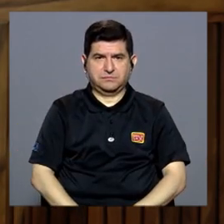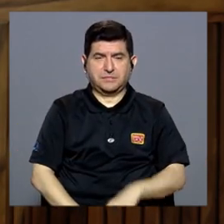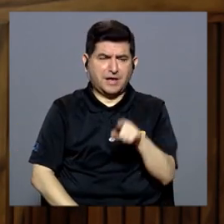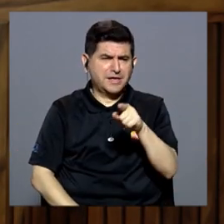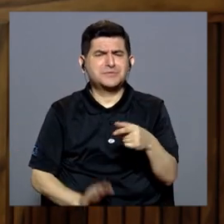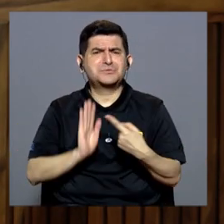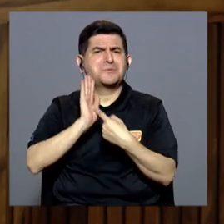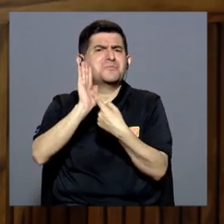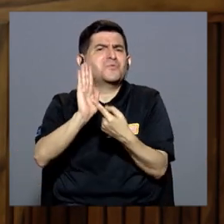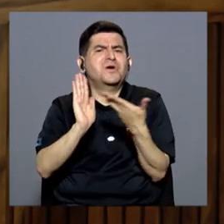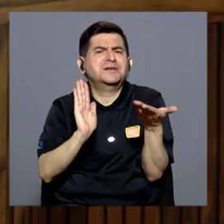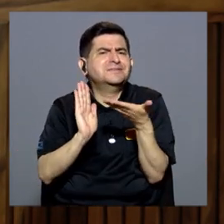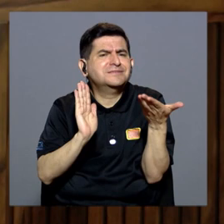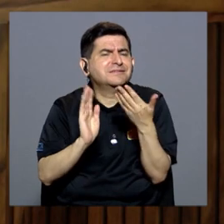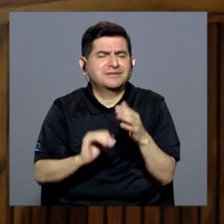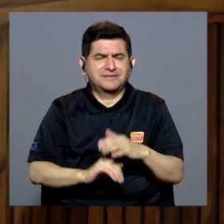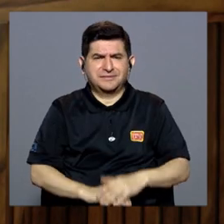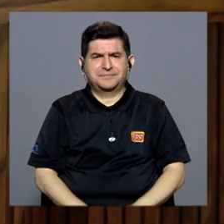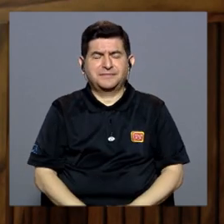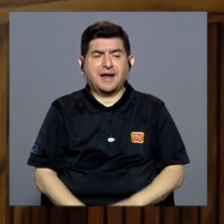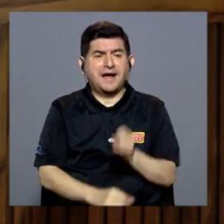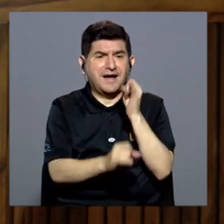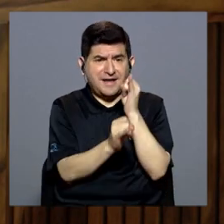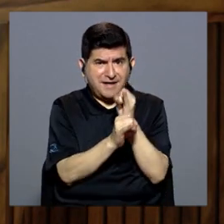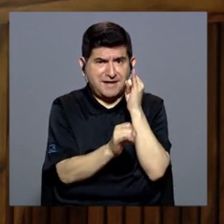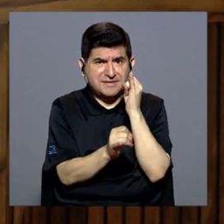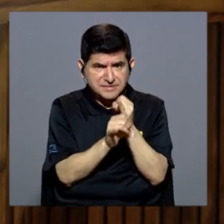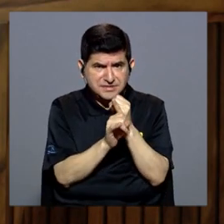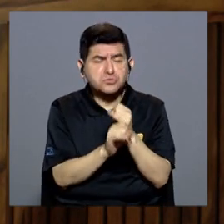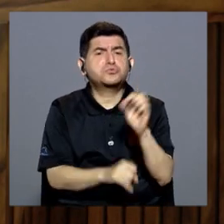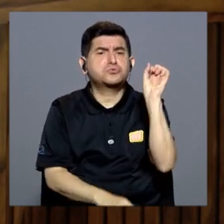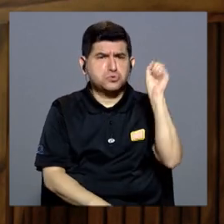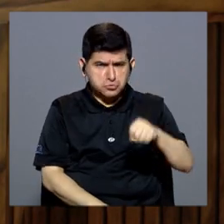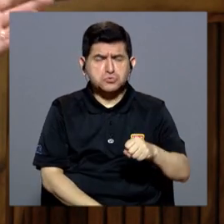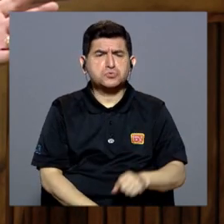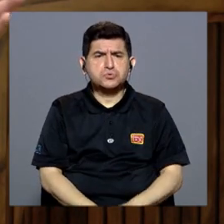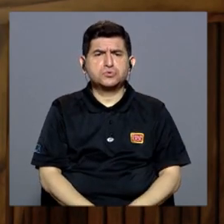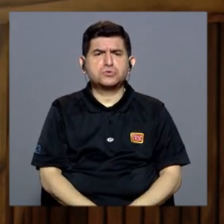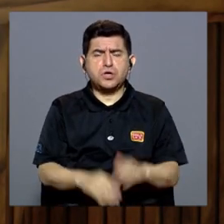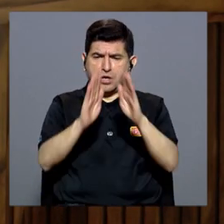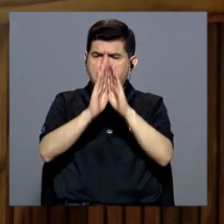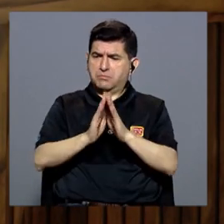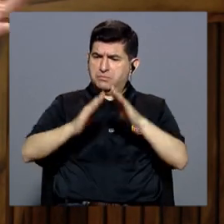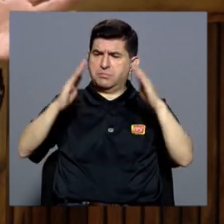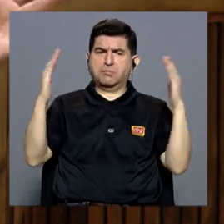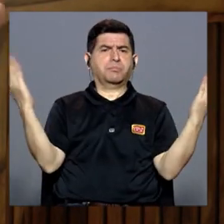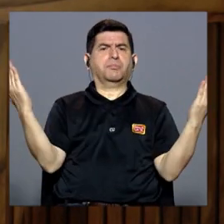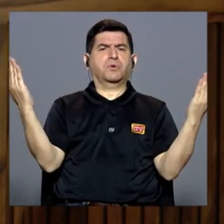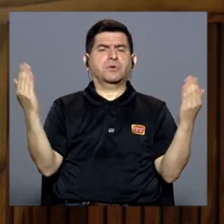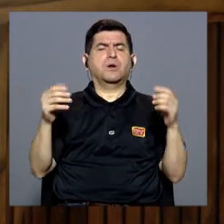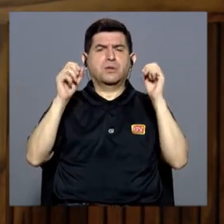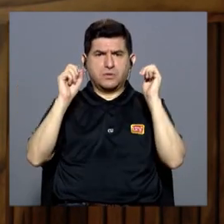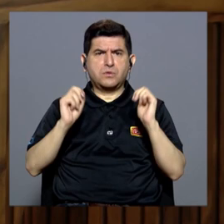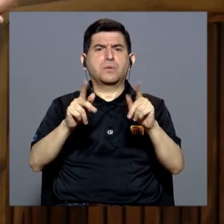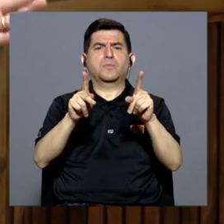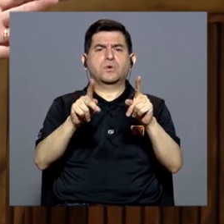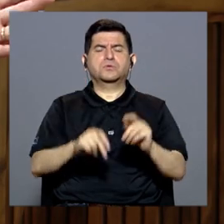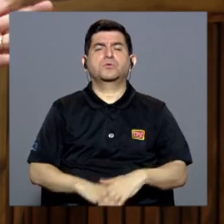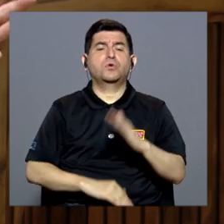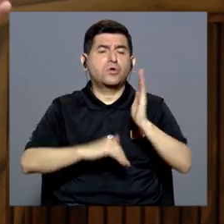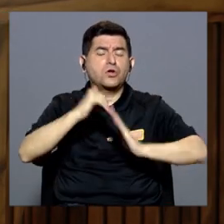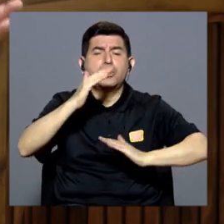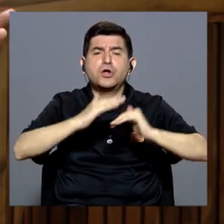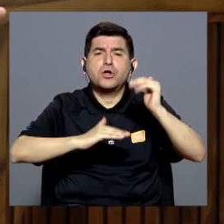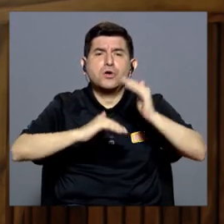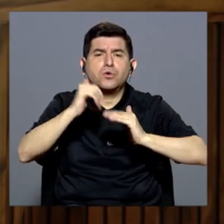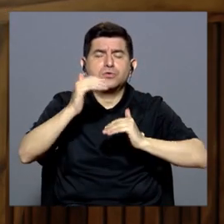habla acerca de que la institución ha podido abrir puertas o construir,